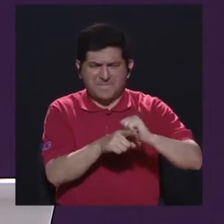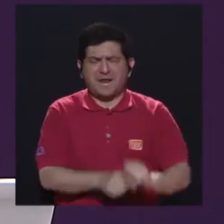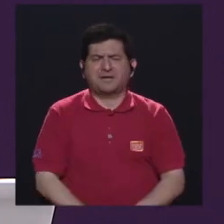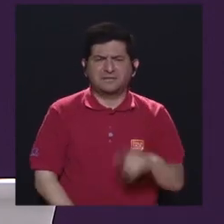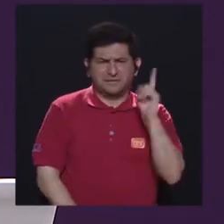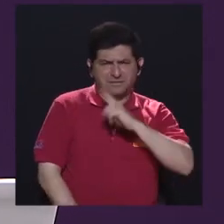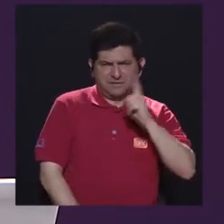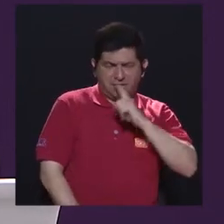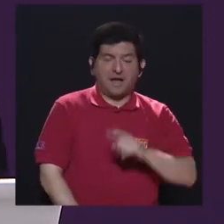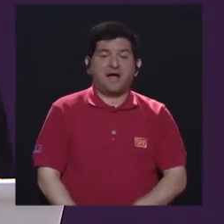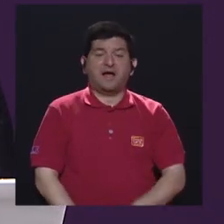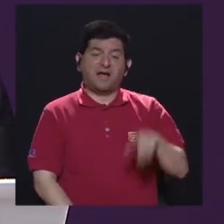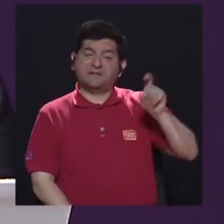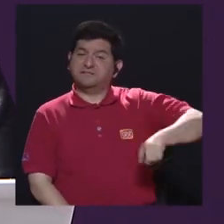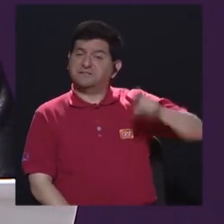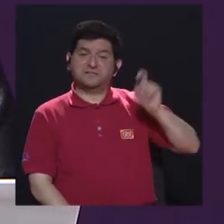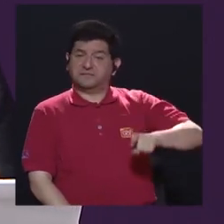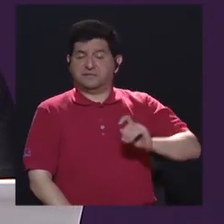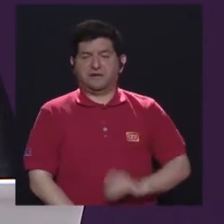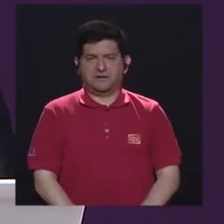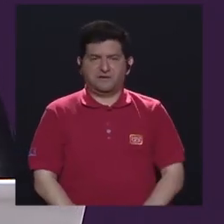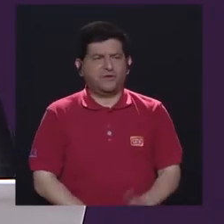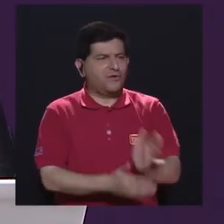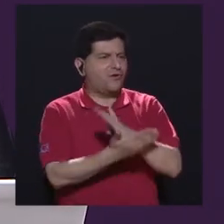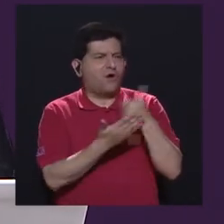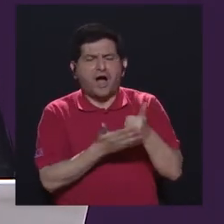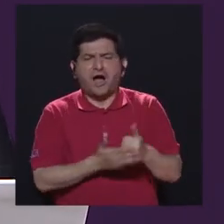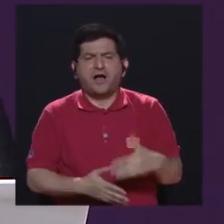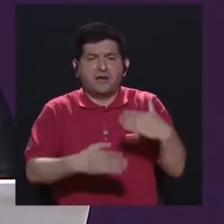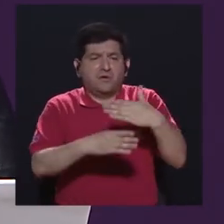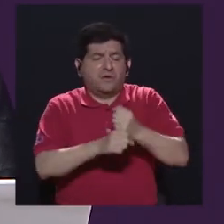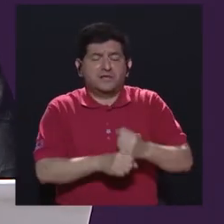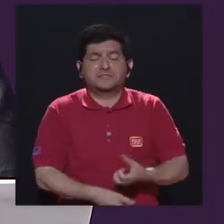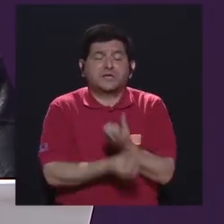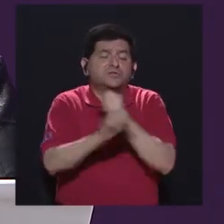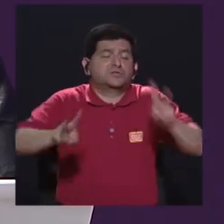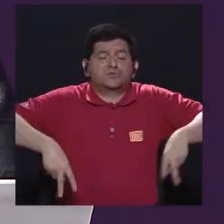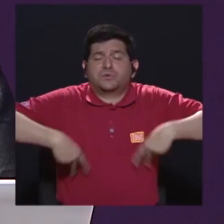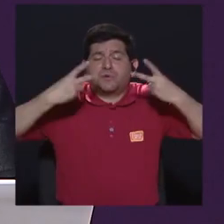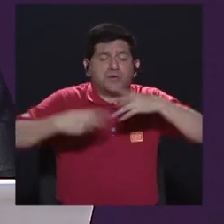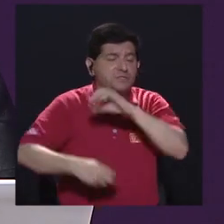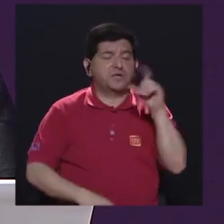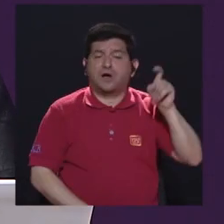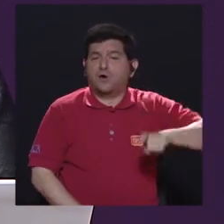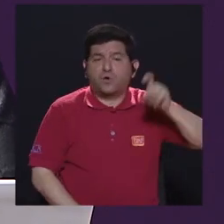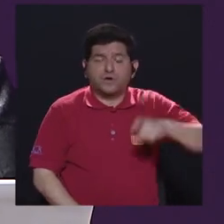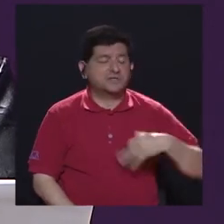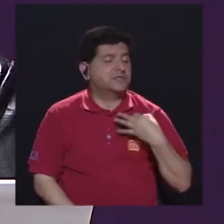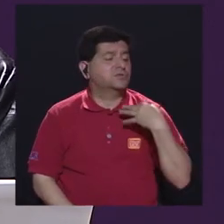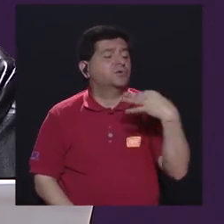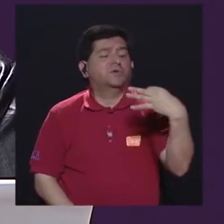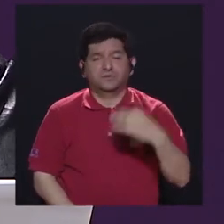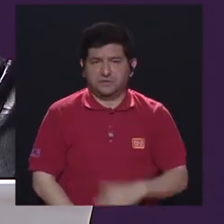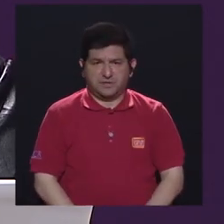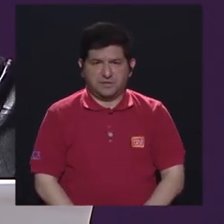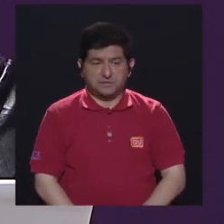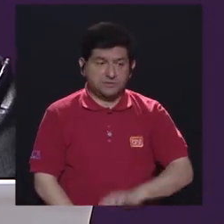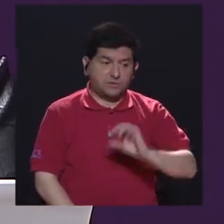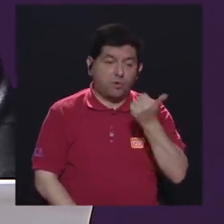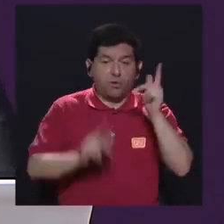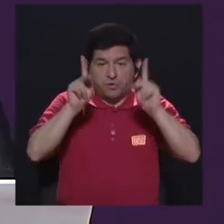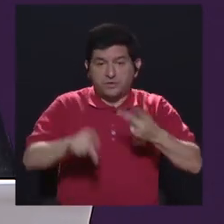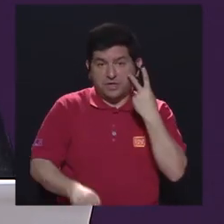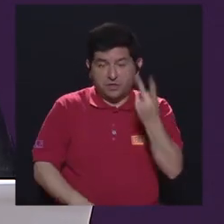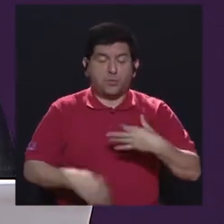¿verdad?, como una necesidad, como algo que se hace para sobrevivir o una necesidad, ¿verdad?, cotidiana. Y hay quienes lo ven como